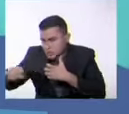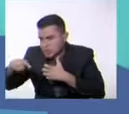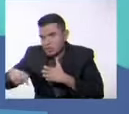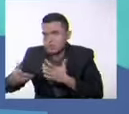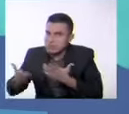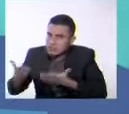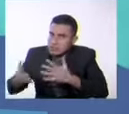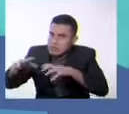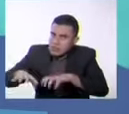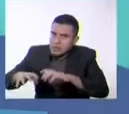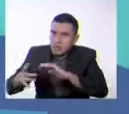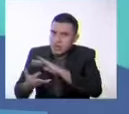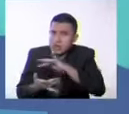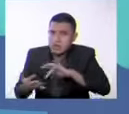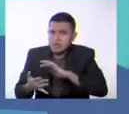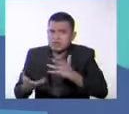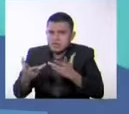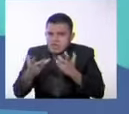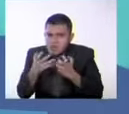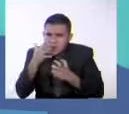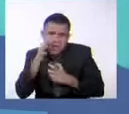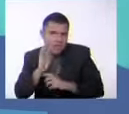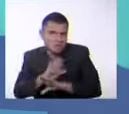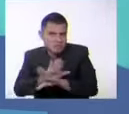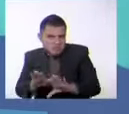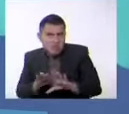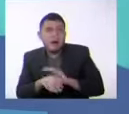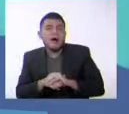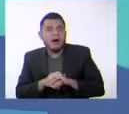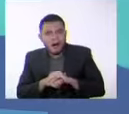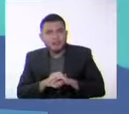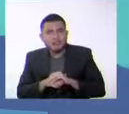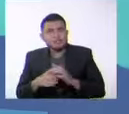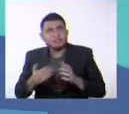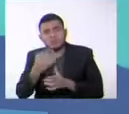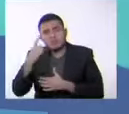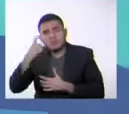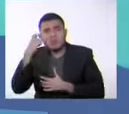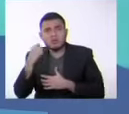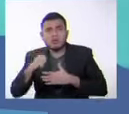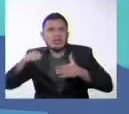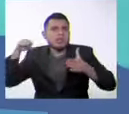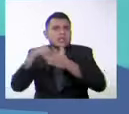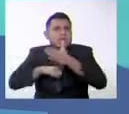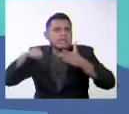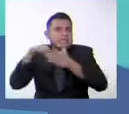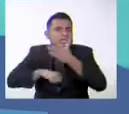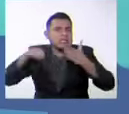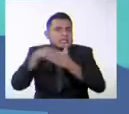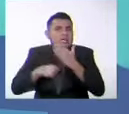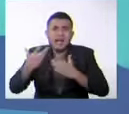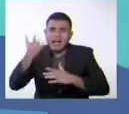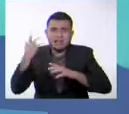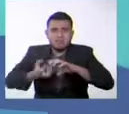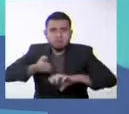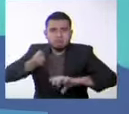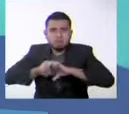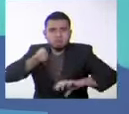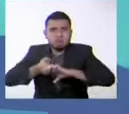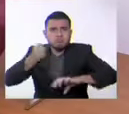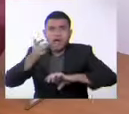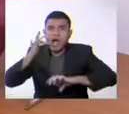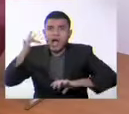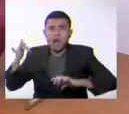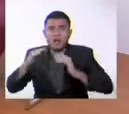queremos concretar con un ejemplo específico, vamos a recordar la lucha antiminera en el país, que ha sido